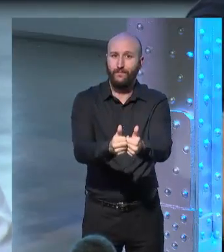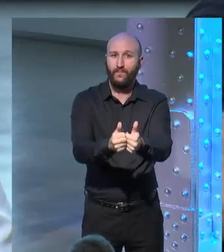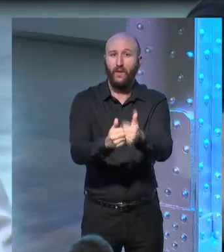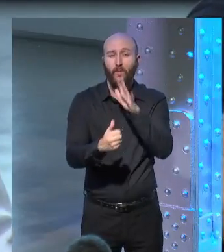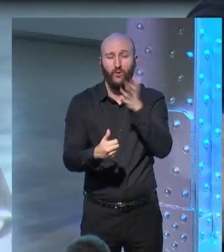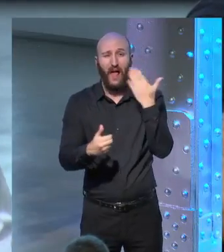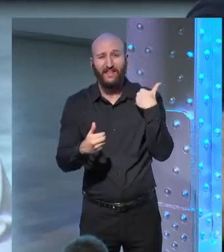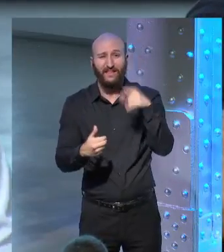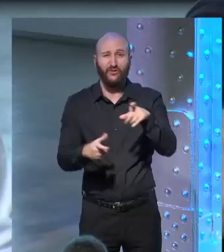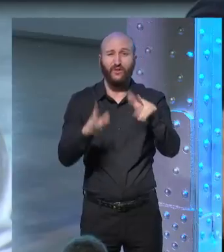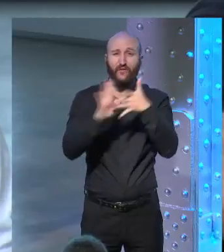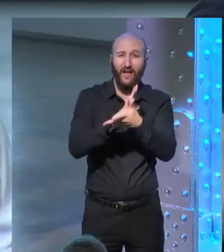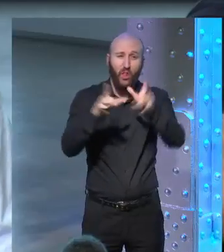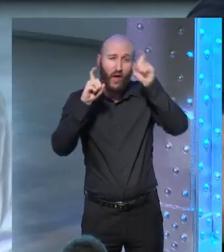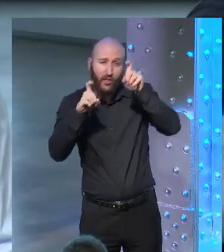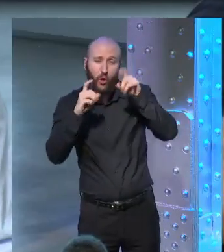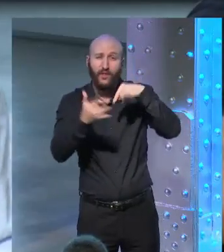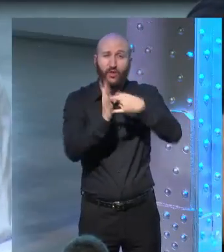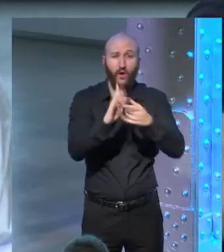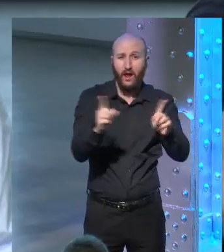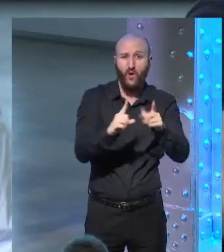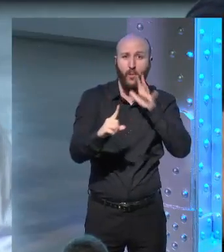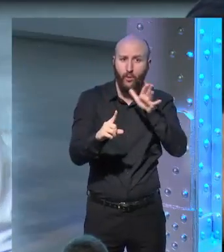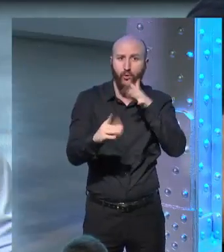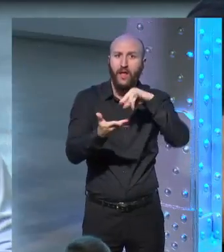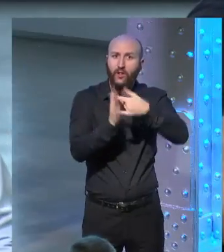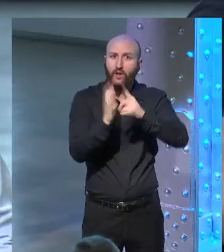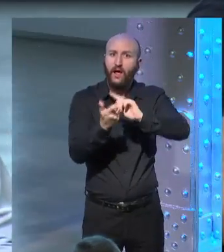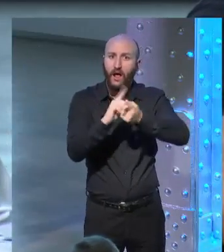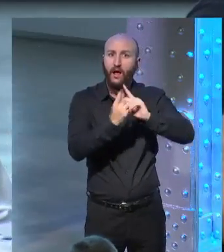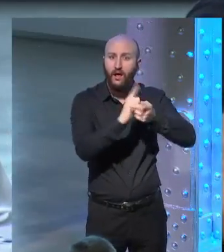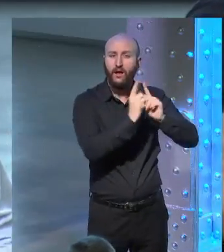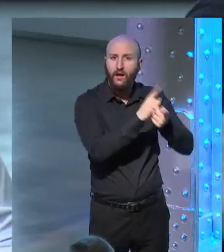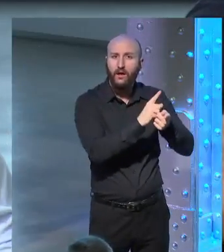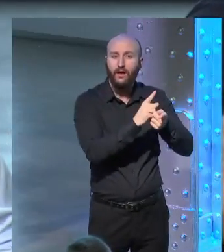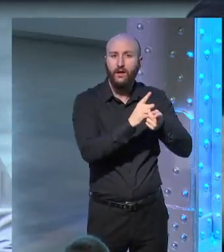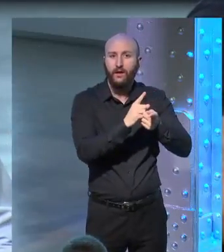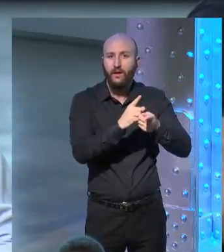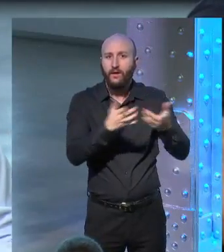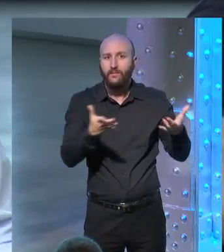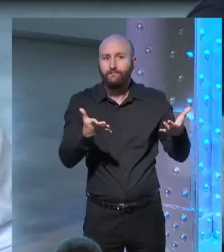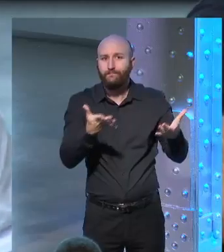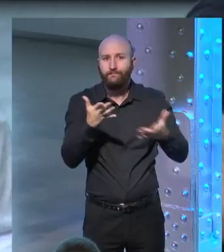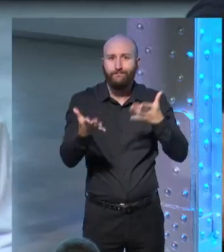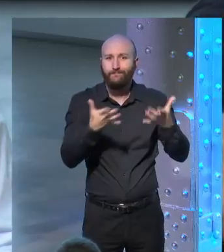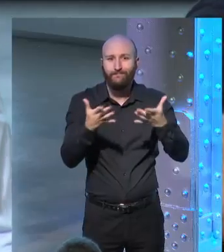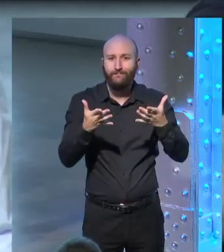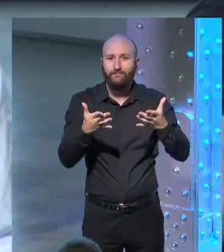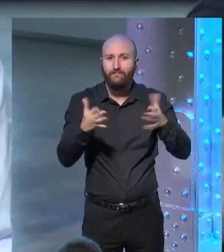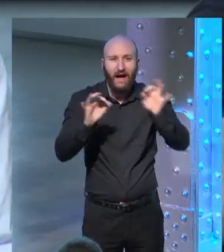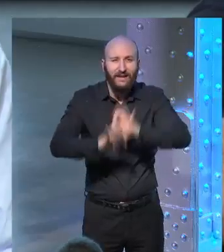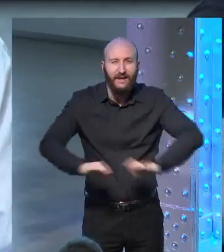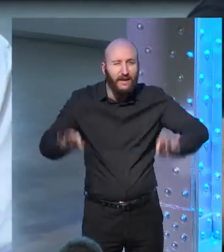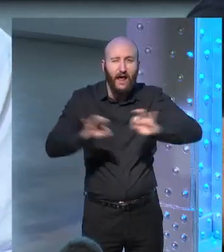más educación que tecnología. O sea, con los cambios que hay continuamente en tecnología a día de hoy, no nos podemos casar con ninguna, porque ninguno sabemos lo que vamos a